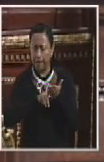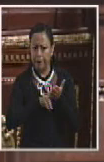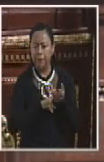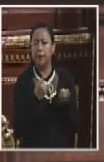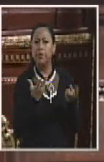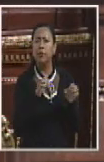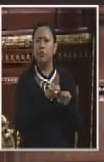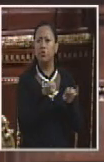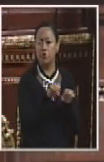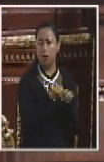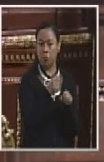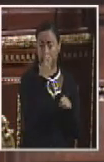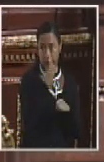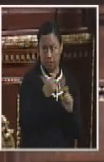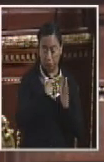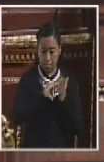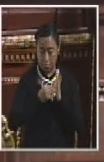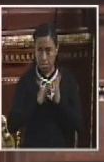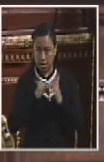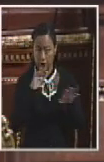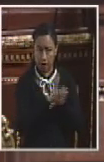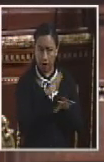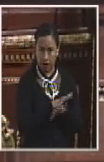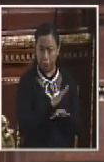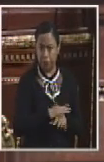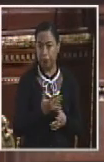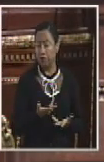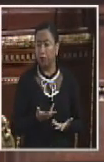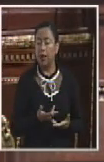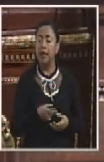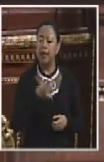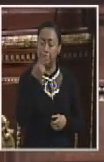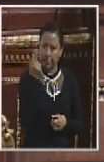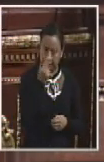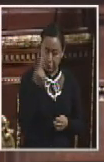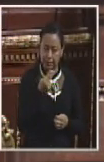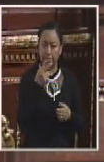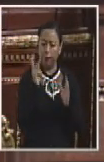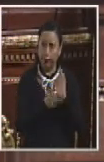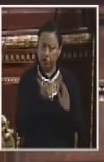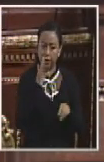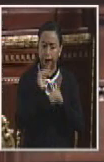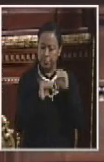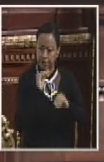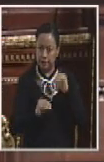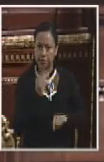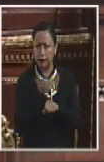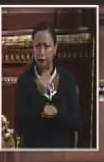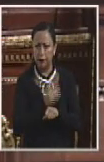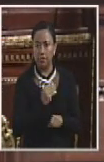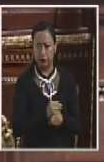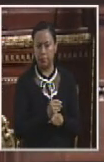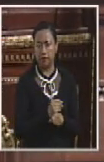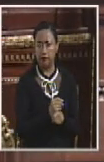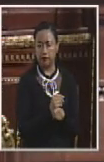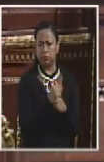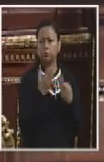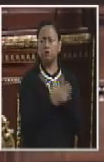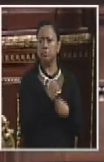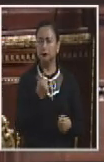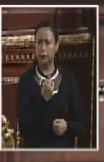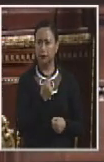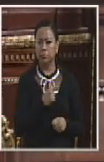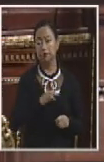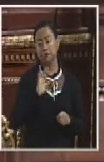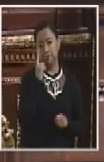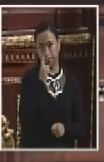originales han sido modificados por las actividades antropogénicas y que requieren ser restauradas o preservadas, en función de que aún mantienen